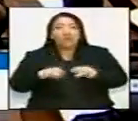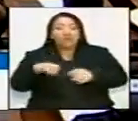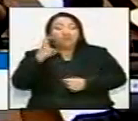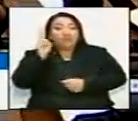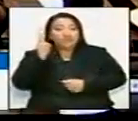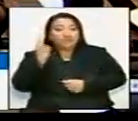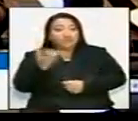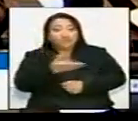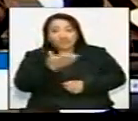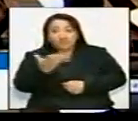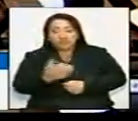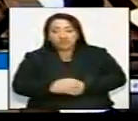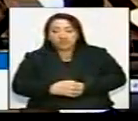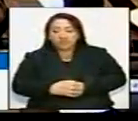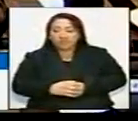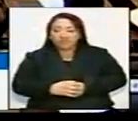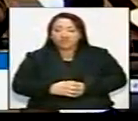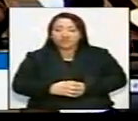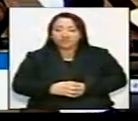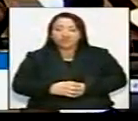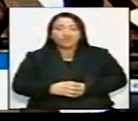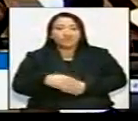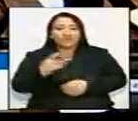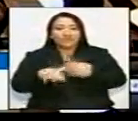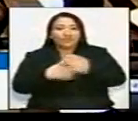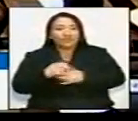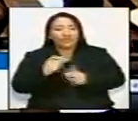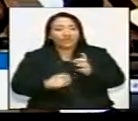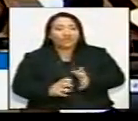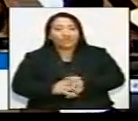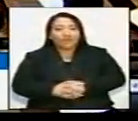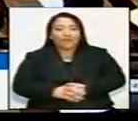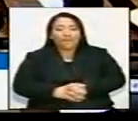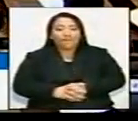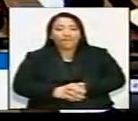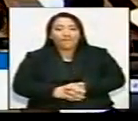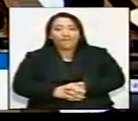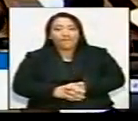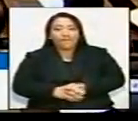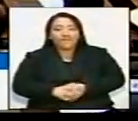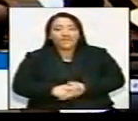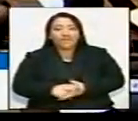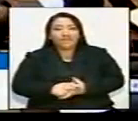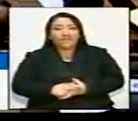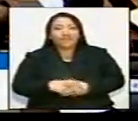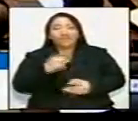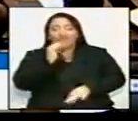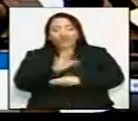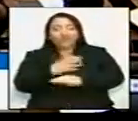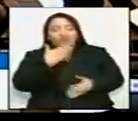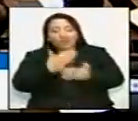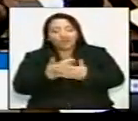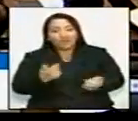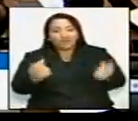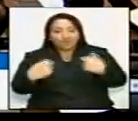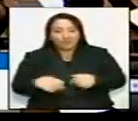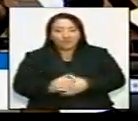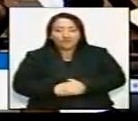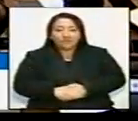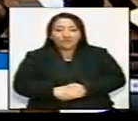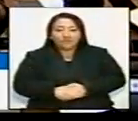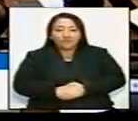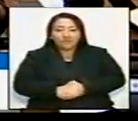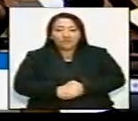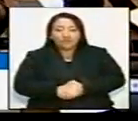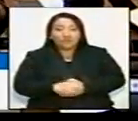Banks, público en general, buenas tardes y gracias por estar aquí. Primero tengo